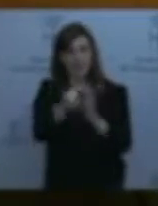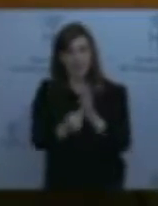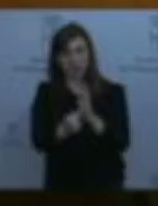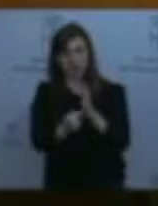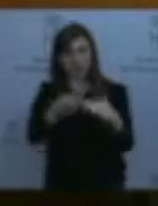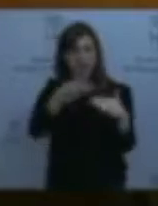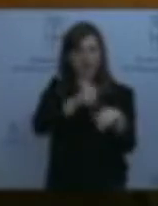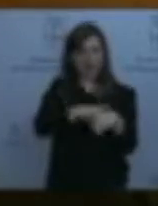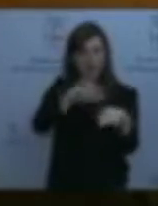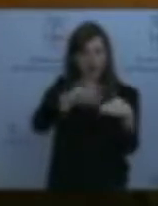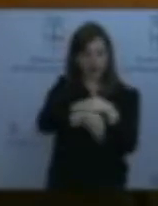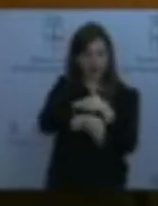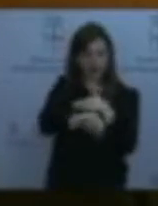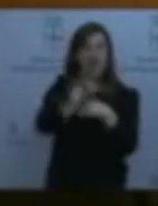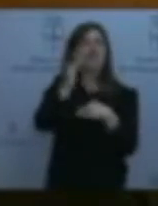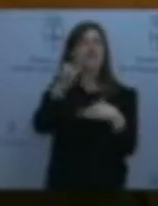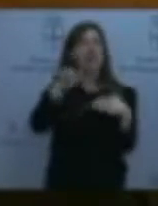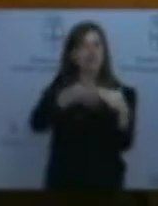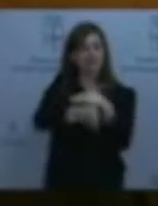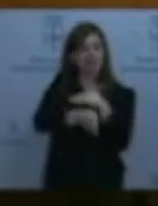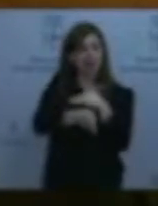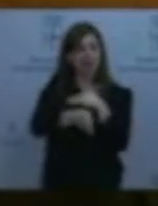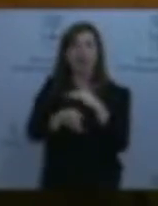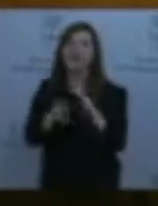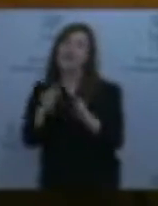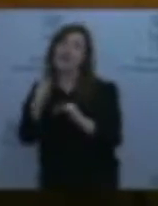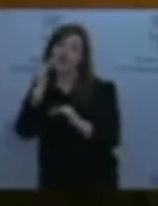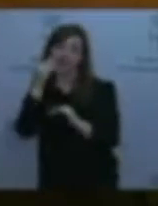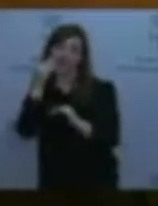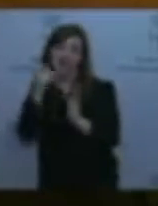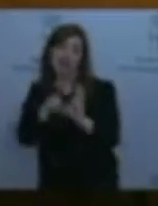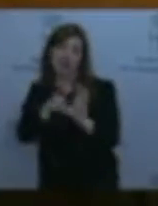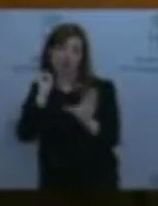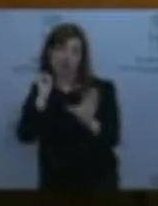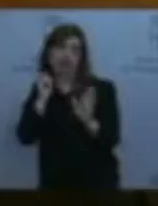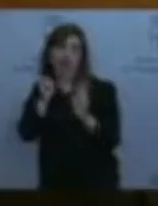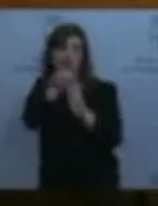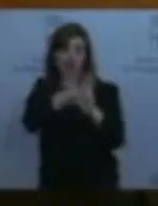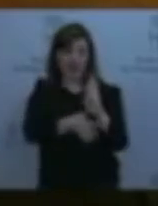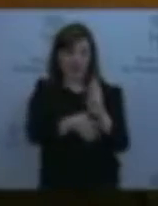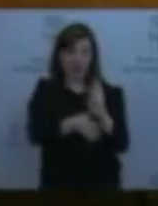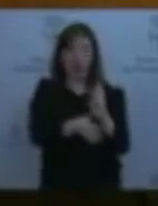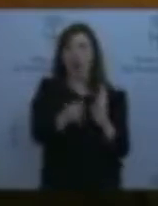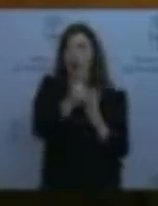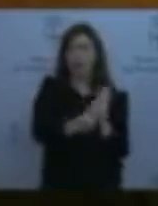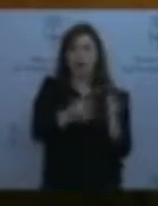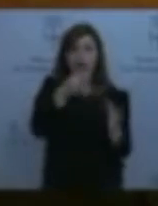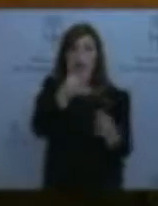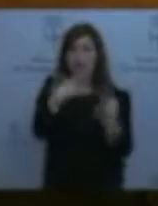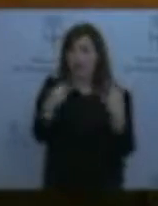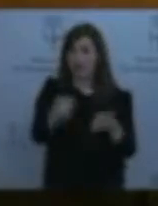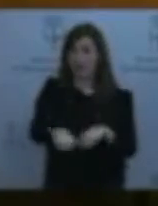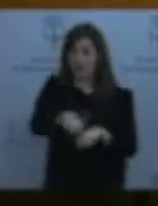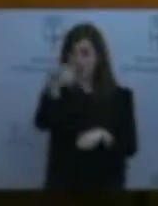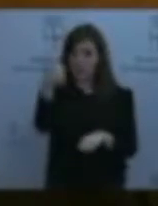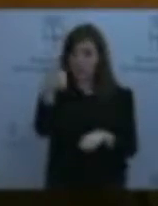y la fecha de entrada y la fecha de salida de lista. Se obtiene un dato más sencillo y, evidentemente,